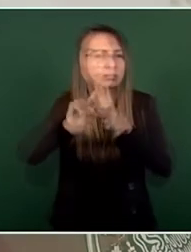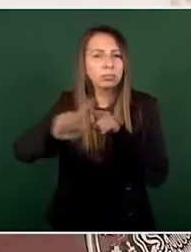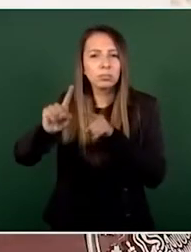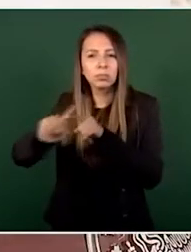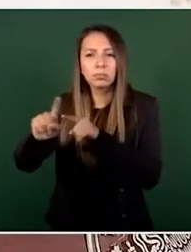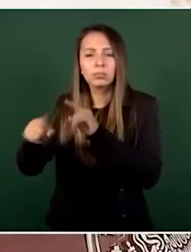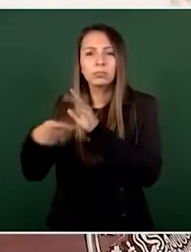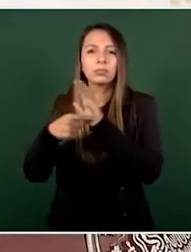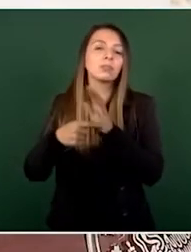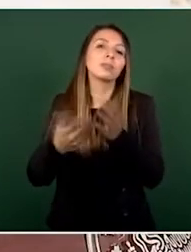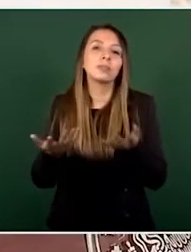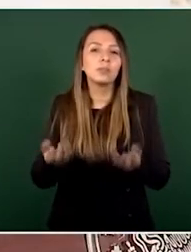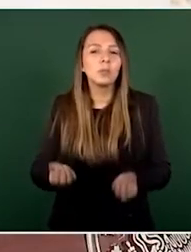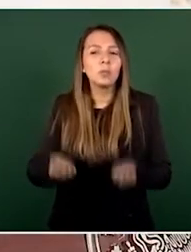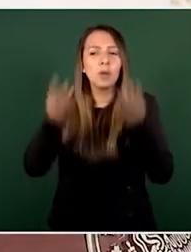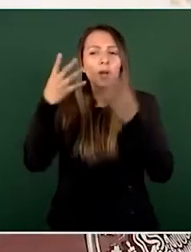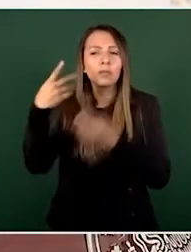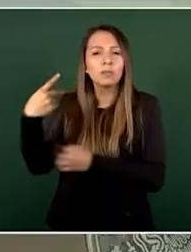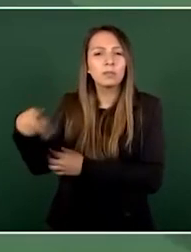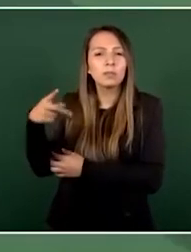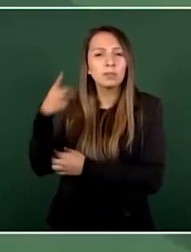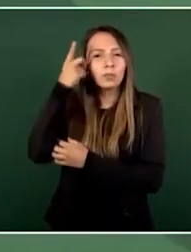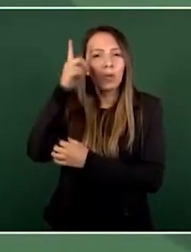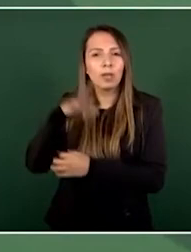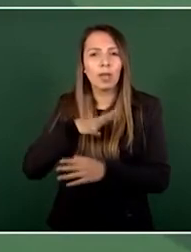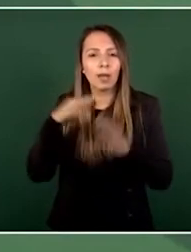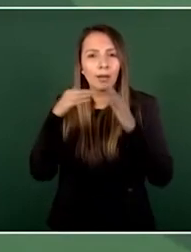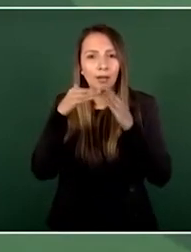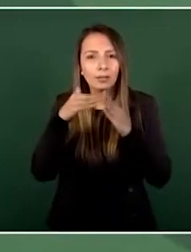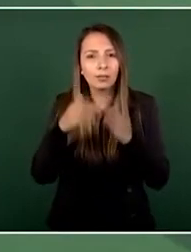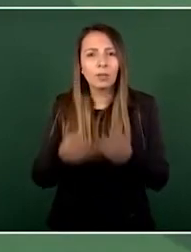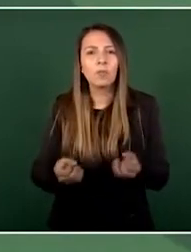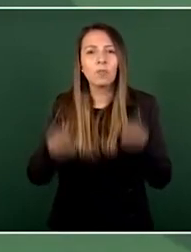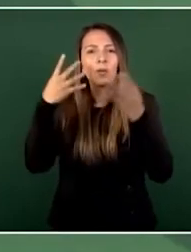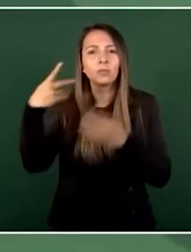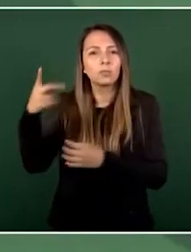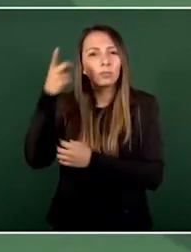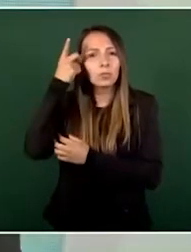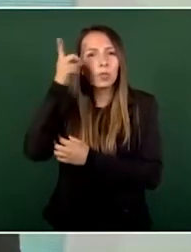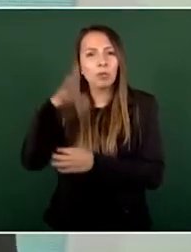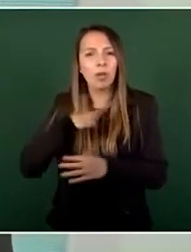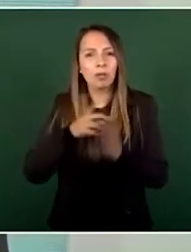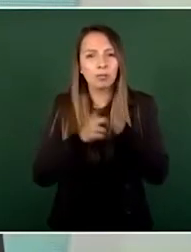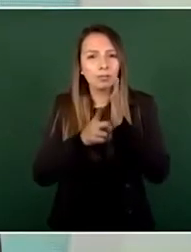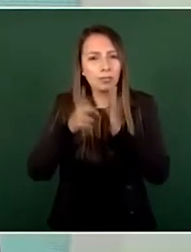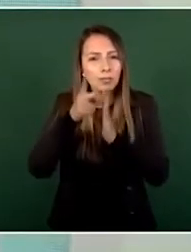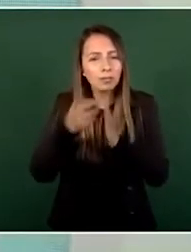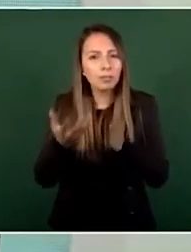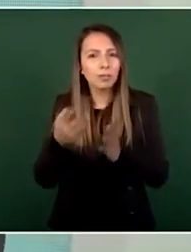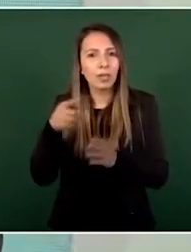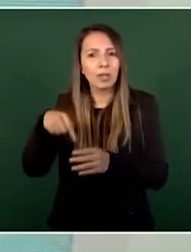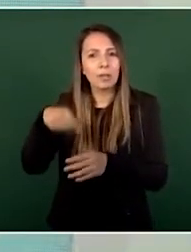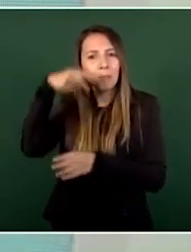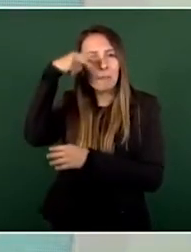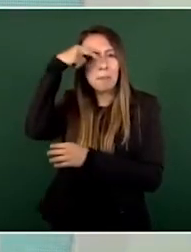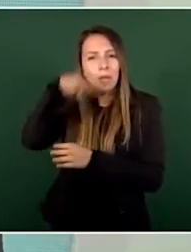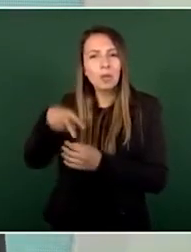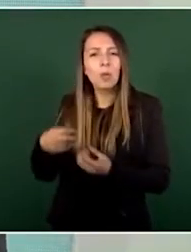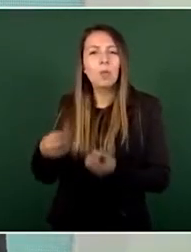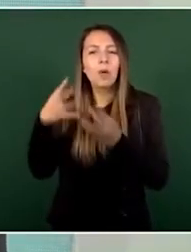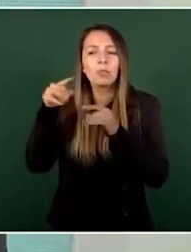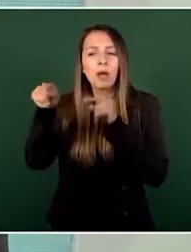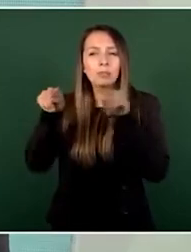bienes, cuántas casas tiene, cuántos departamentos, cuántos en México, cuántos en el extranjero.